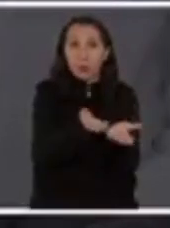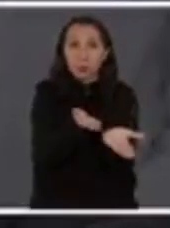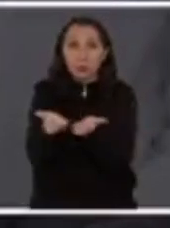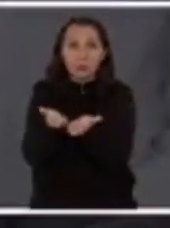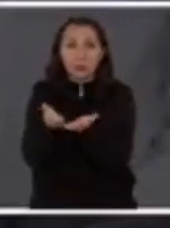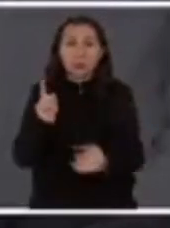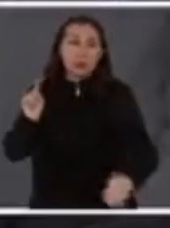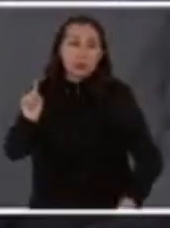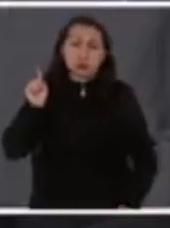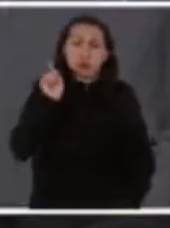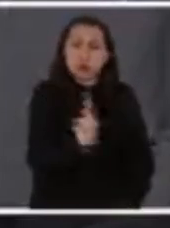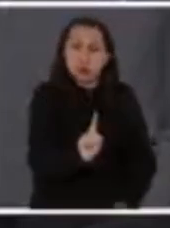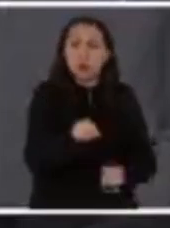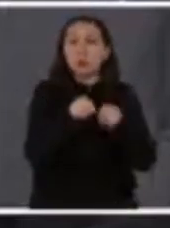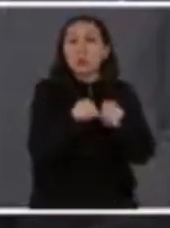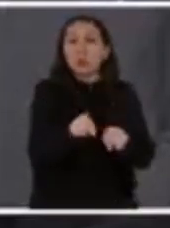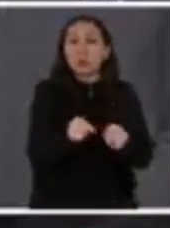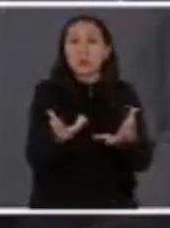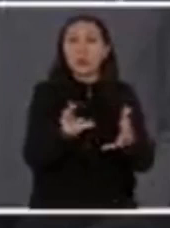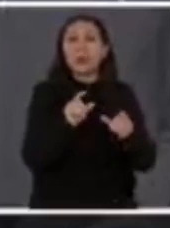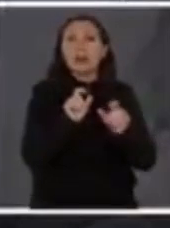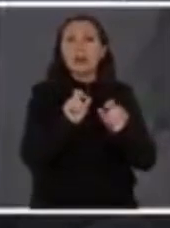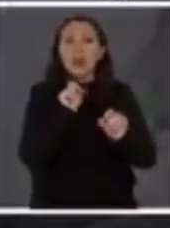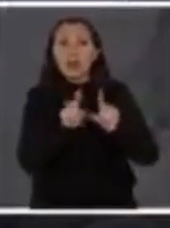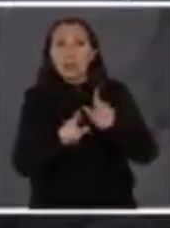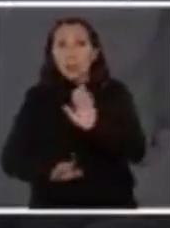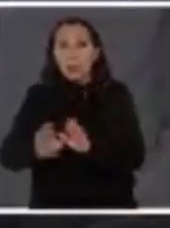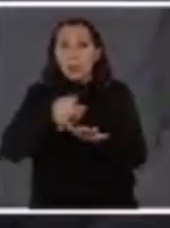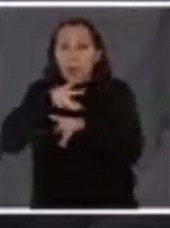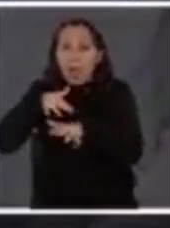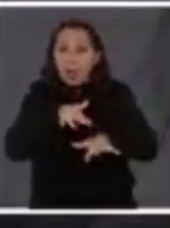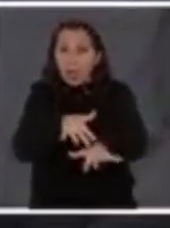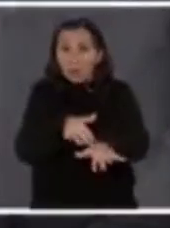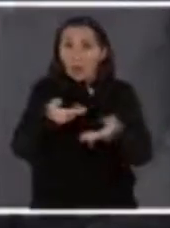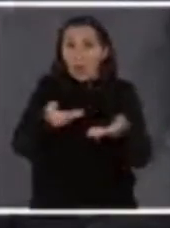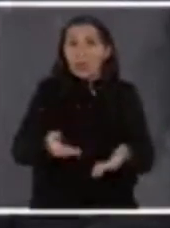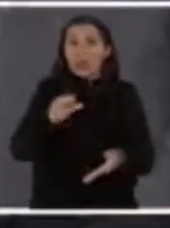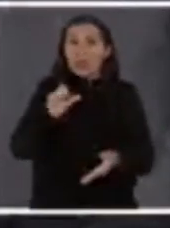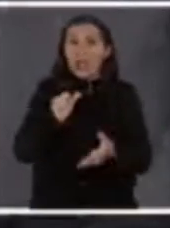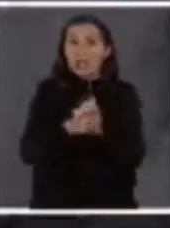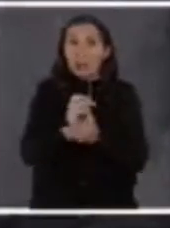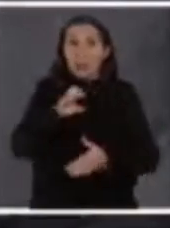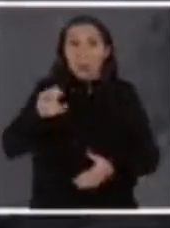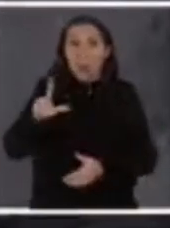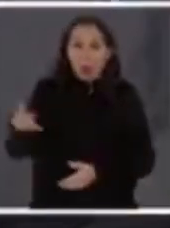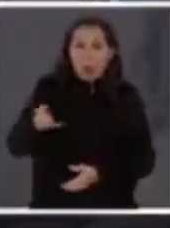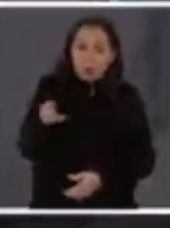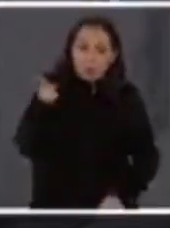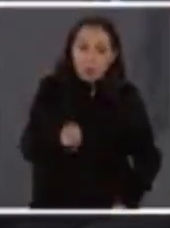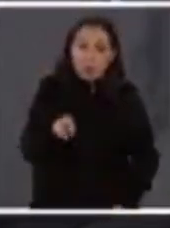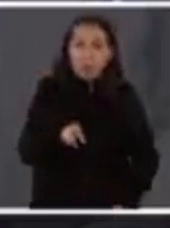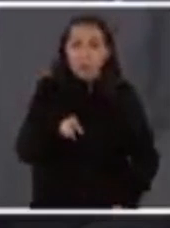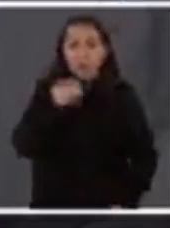servicios llegan para las defensas de los ríos. Es una cosa que acá en el Cachapoal me han dicho muy